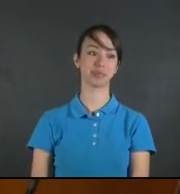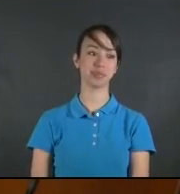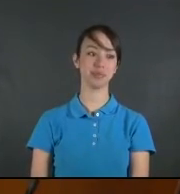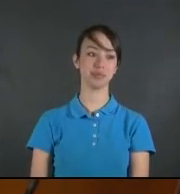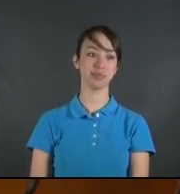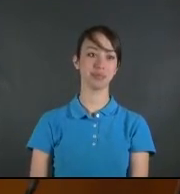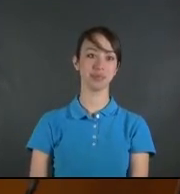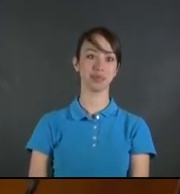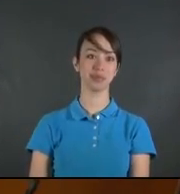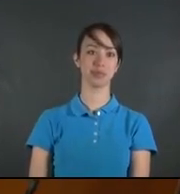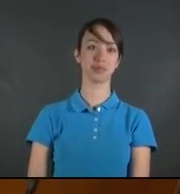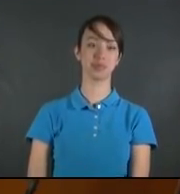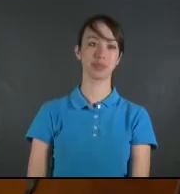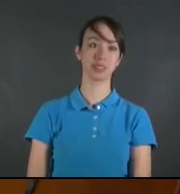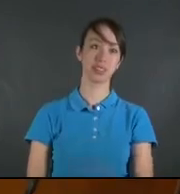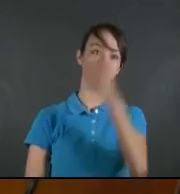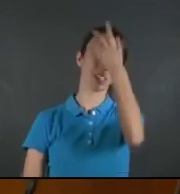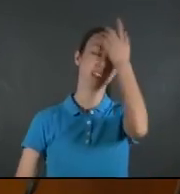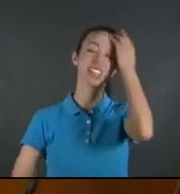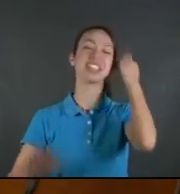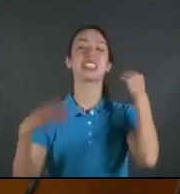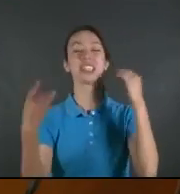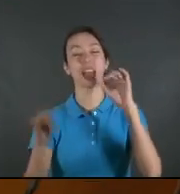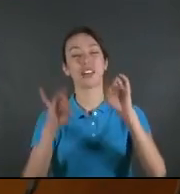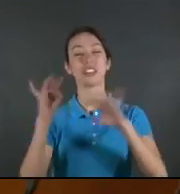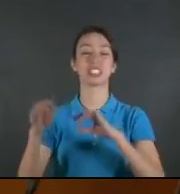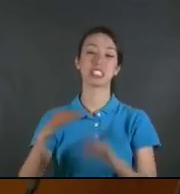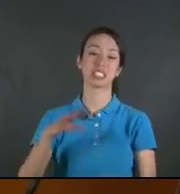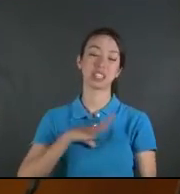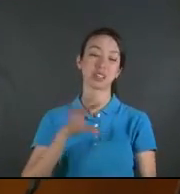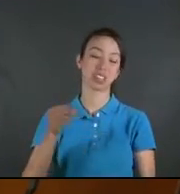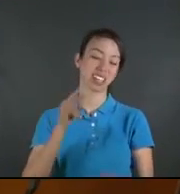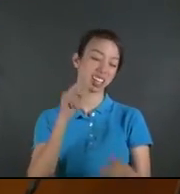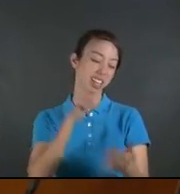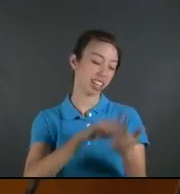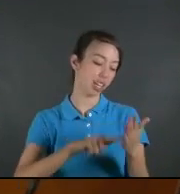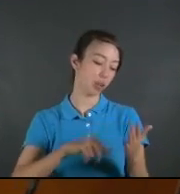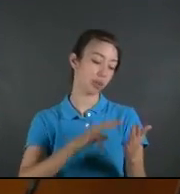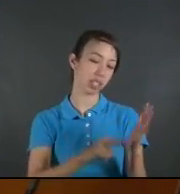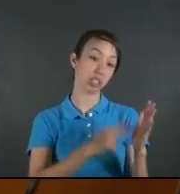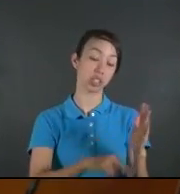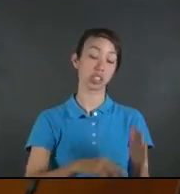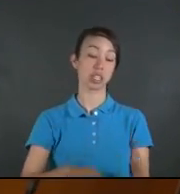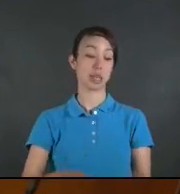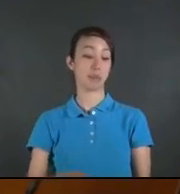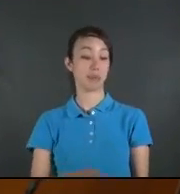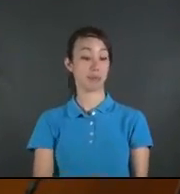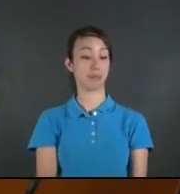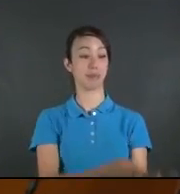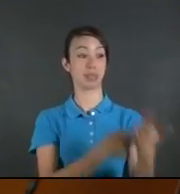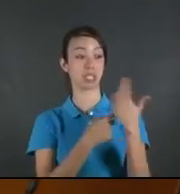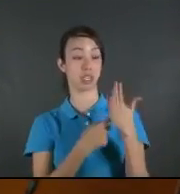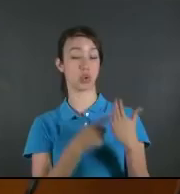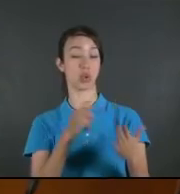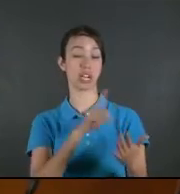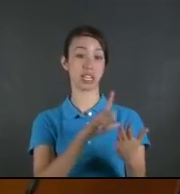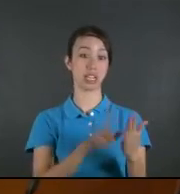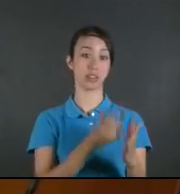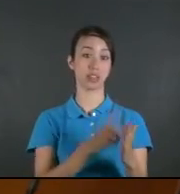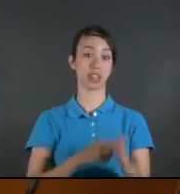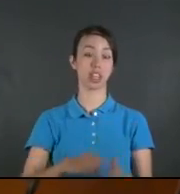duermo y me toca de vez en cuando leer algún vers versículo y me aparece un libro que se llama crónicas